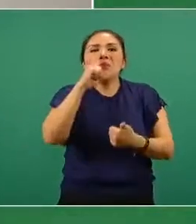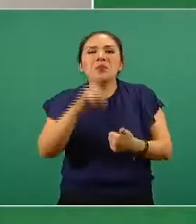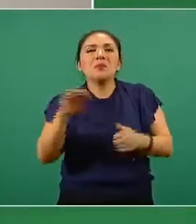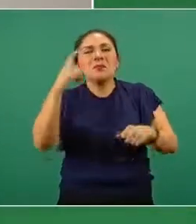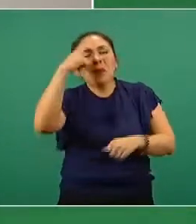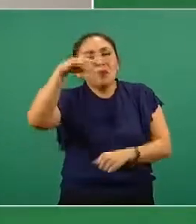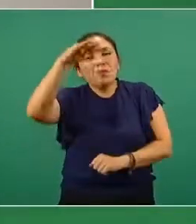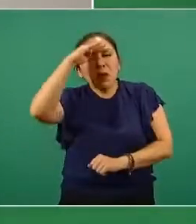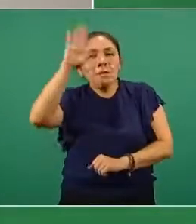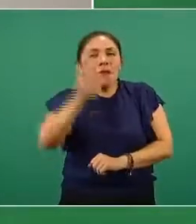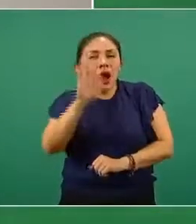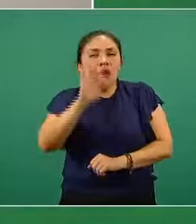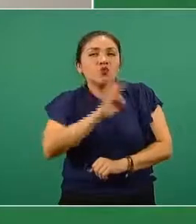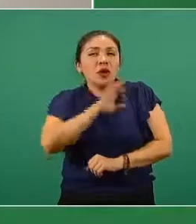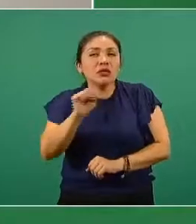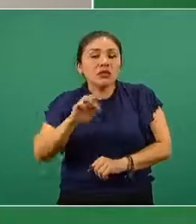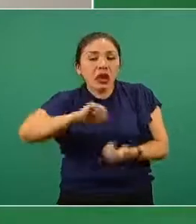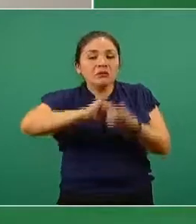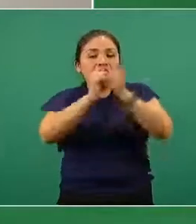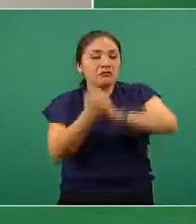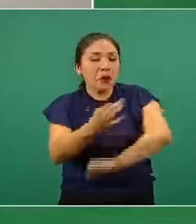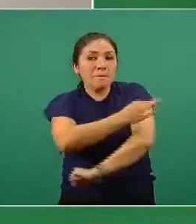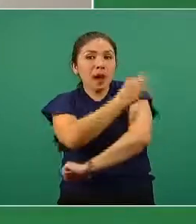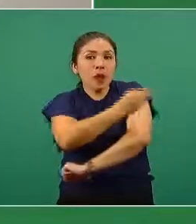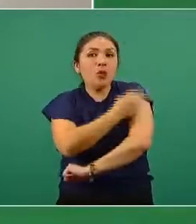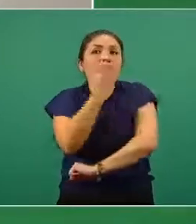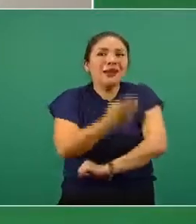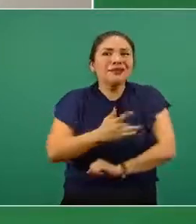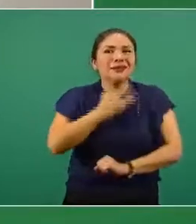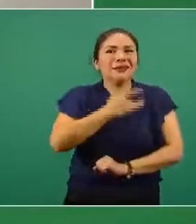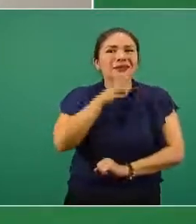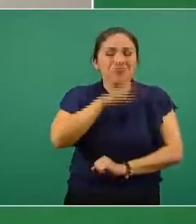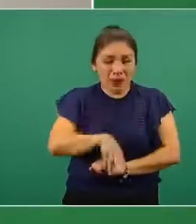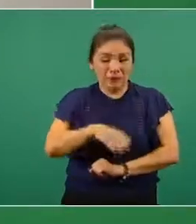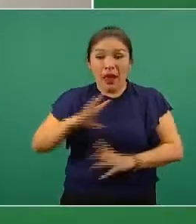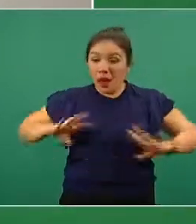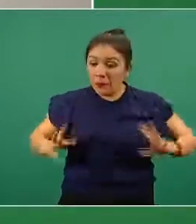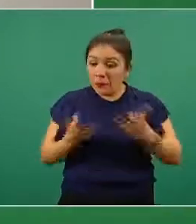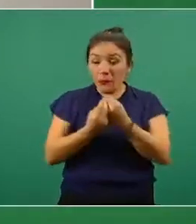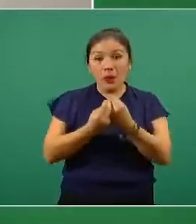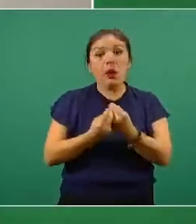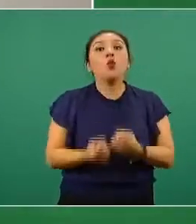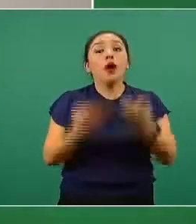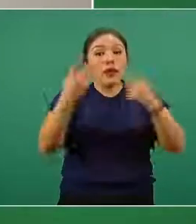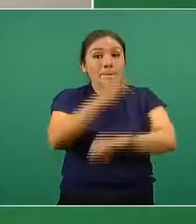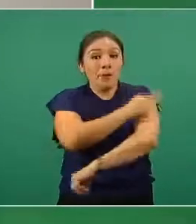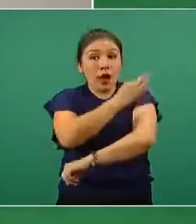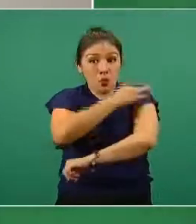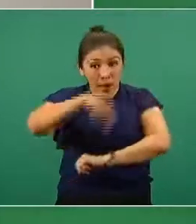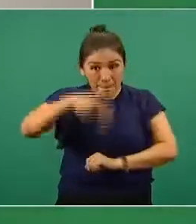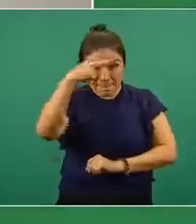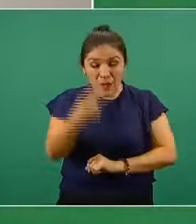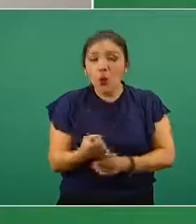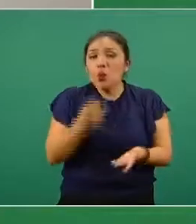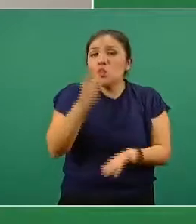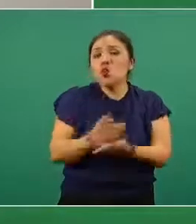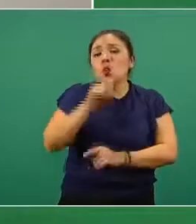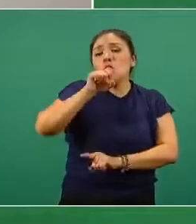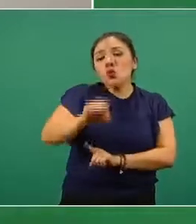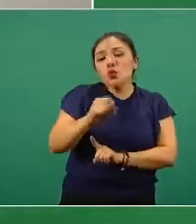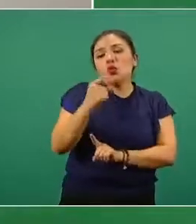evento supuestamente atribuible a la vacunación. En total, de las dosis que se han aplicado en México, solamente el